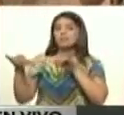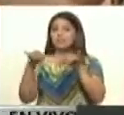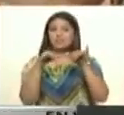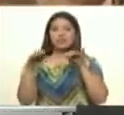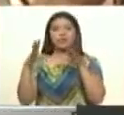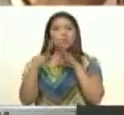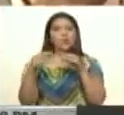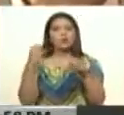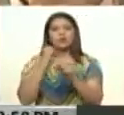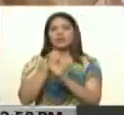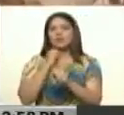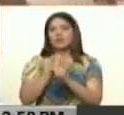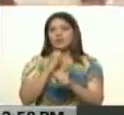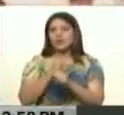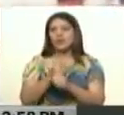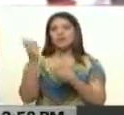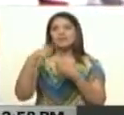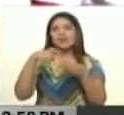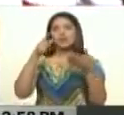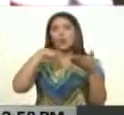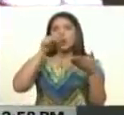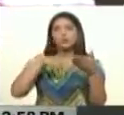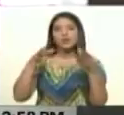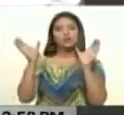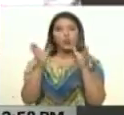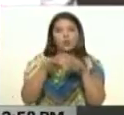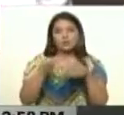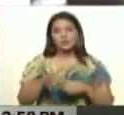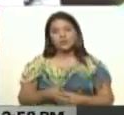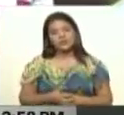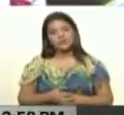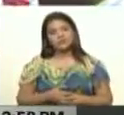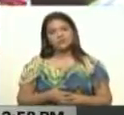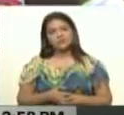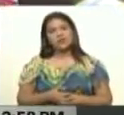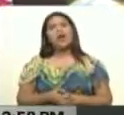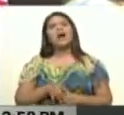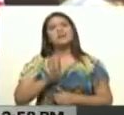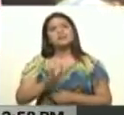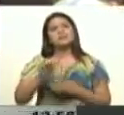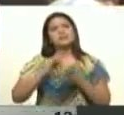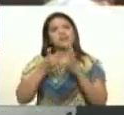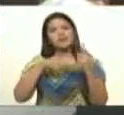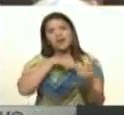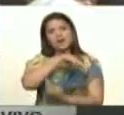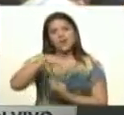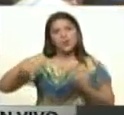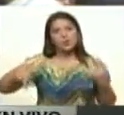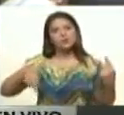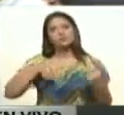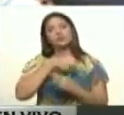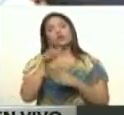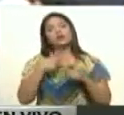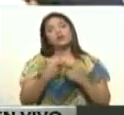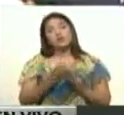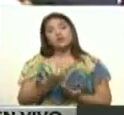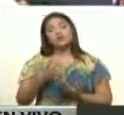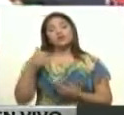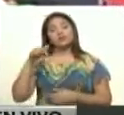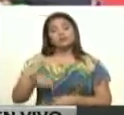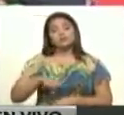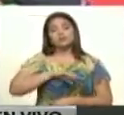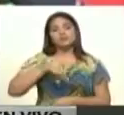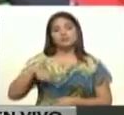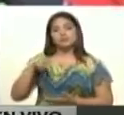los trabajadores que estábamos en el contrato colectivo. Eso es revolución y es precisamente lo que venimos